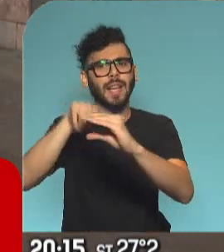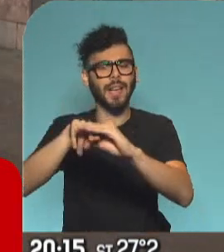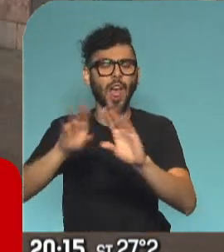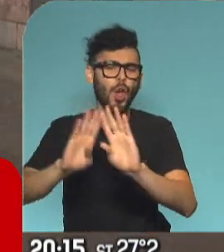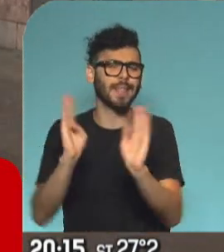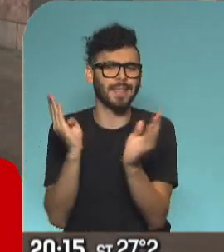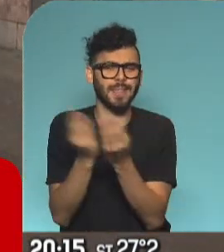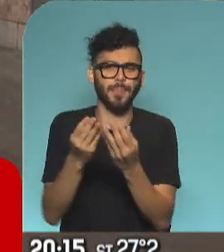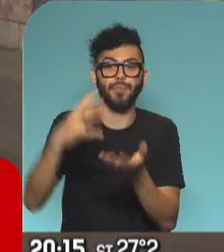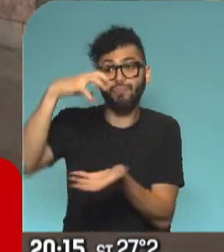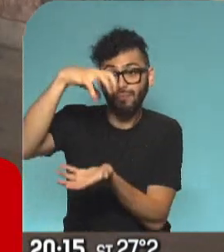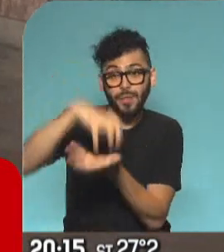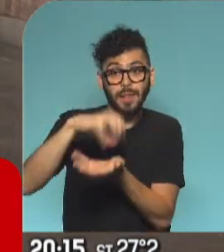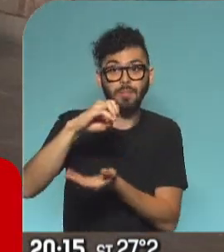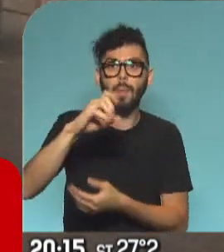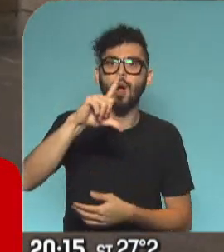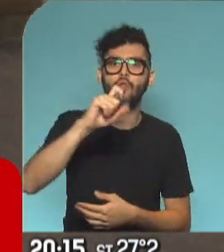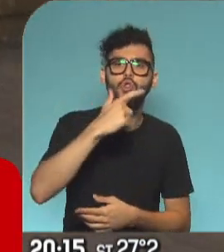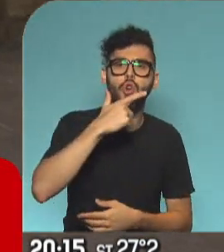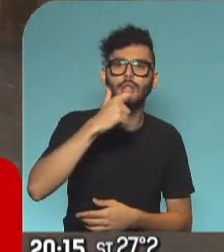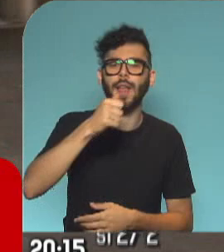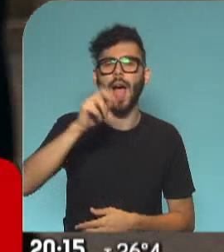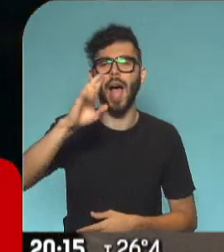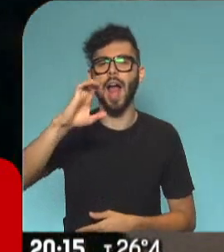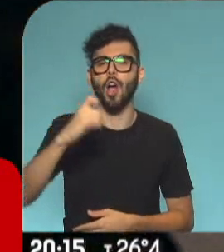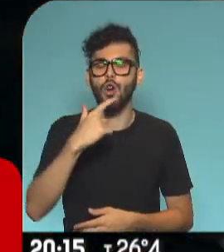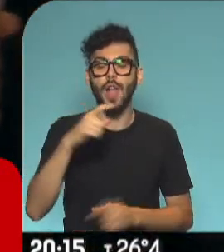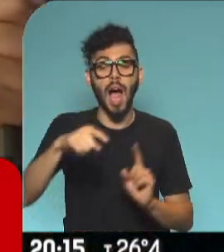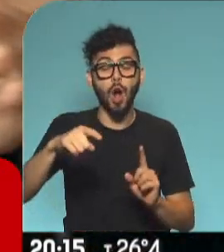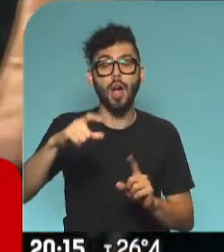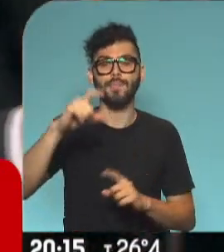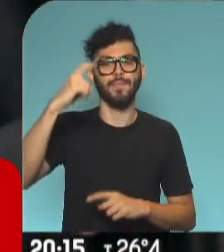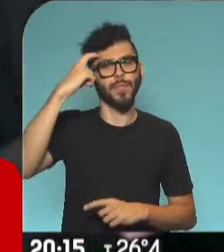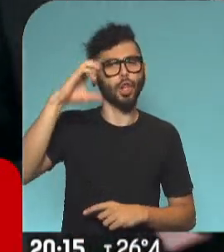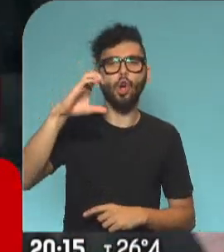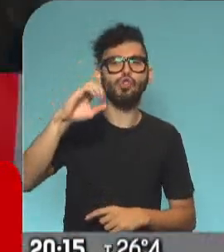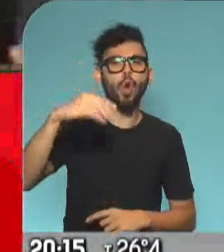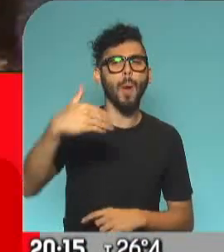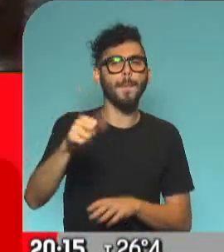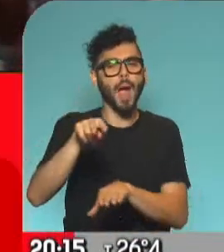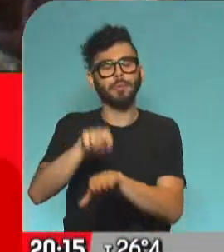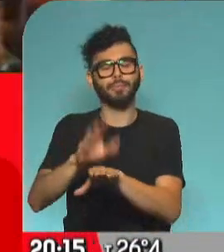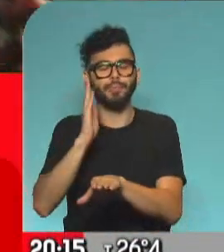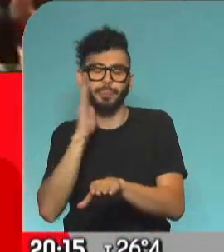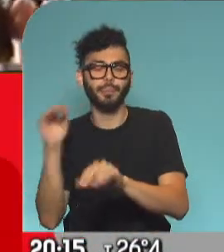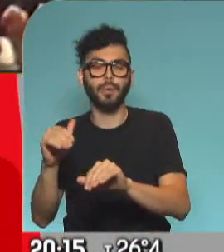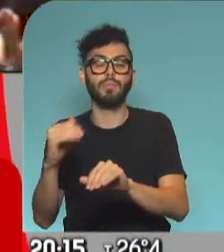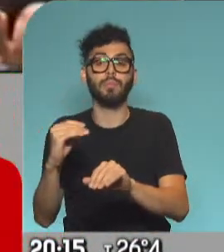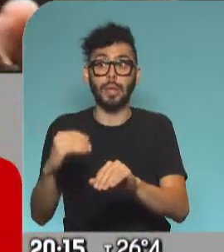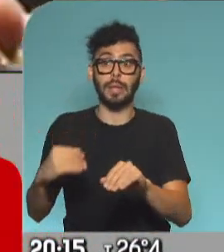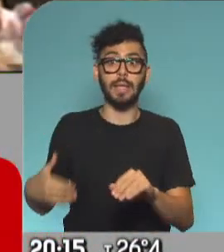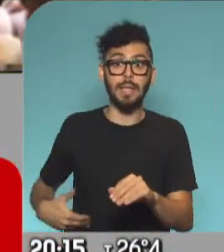terapia intensiva del Sanatorio de Los Arcos. Se encuentra en coma inducido luego de haber sufrido este miércoles una falla